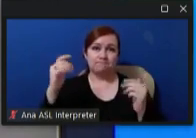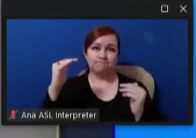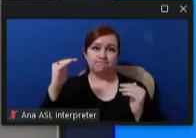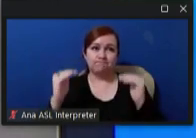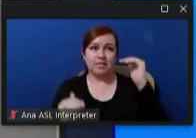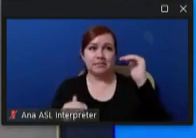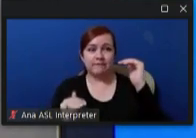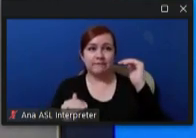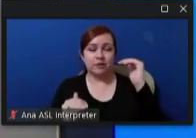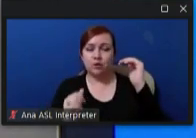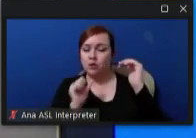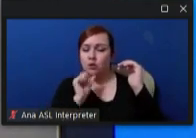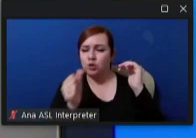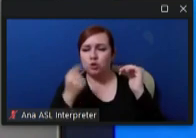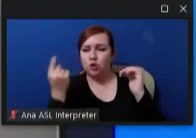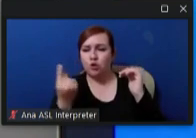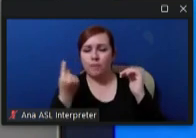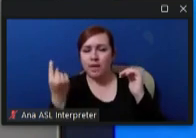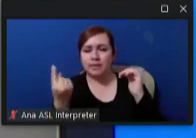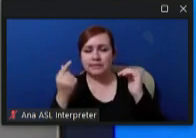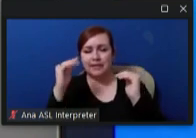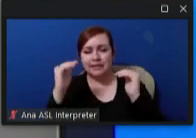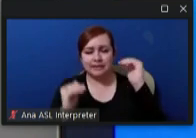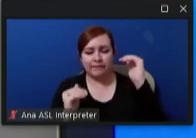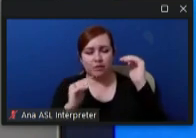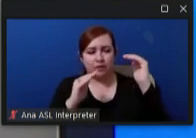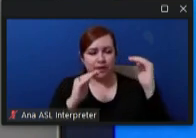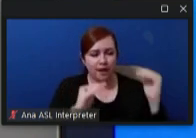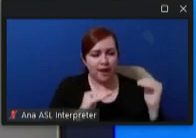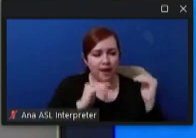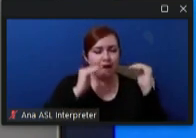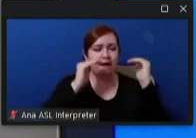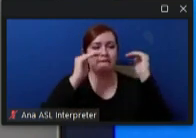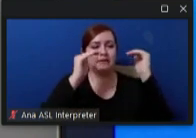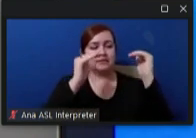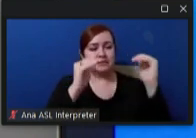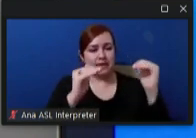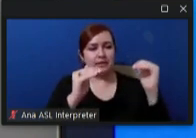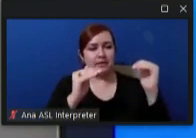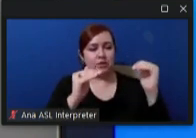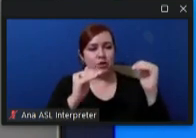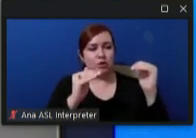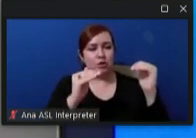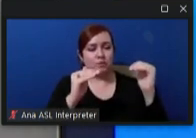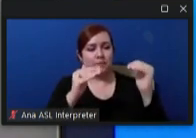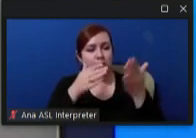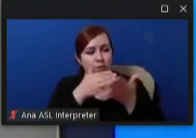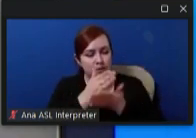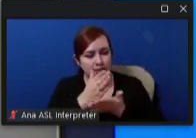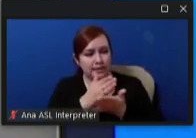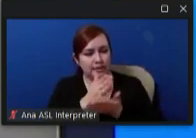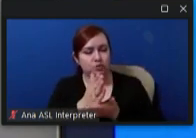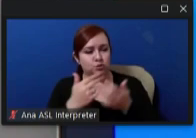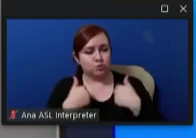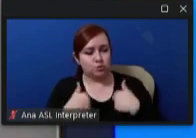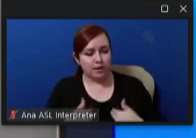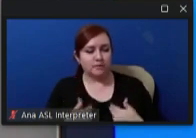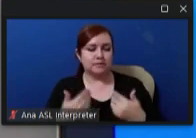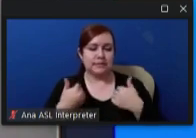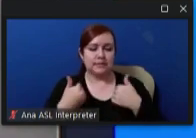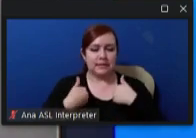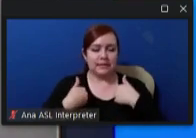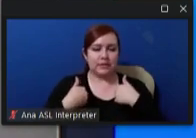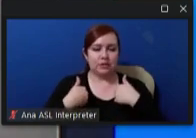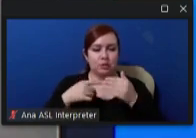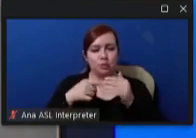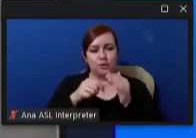es el desafío de avanzar con políticas públicas de garantía de derechos teniendo indicadores de